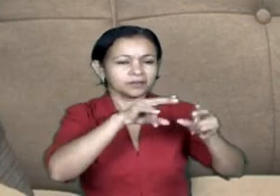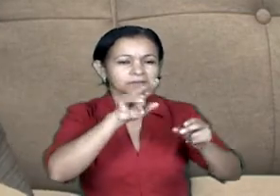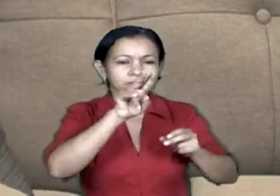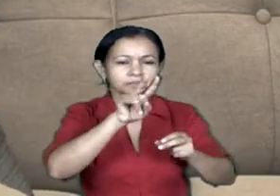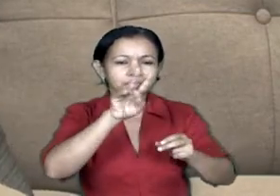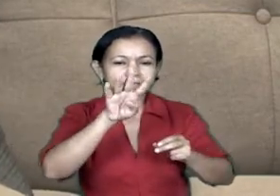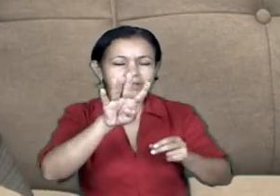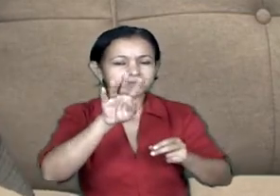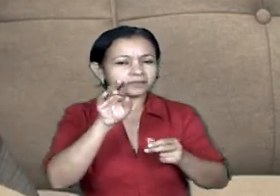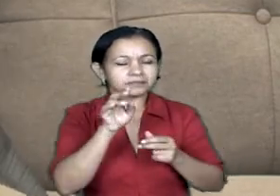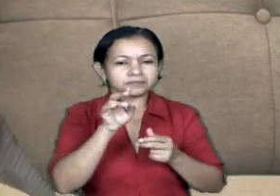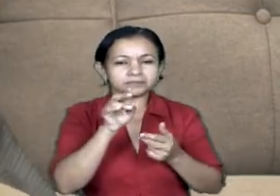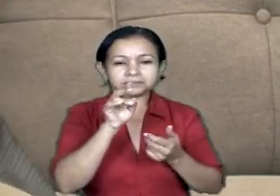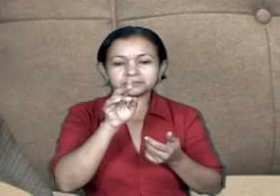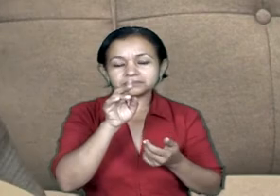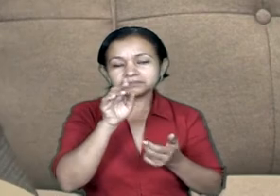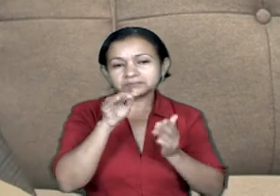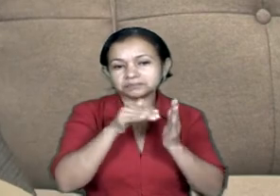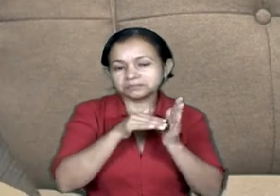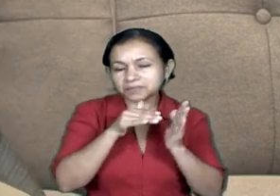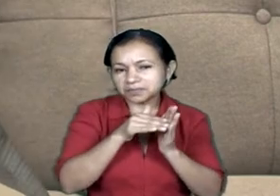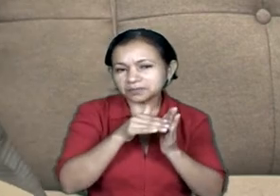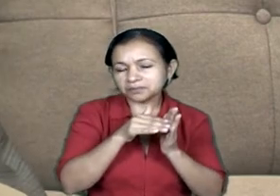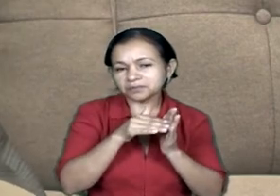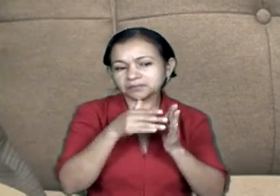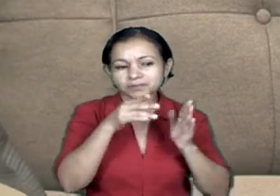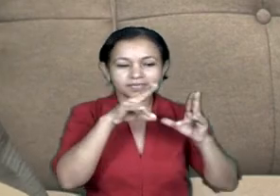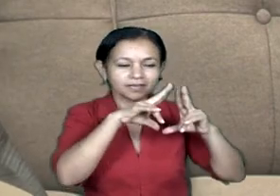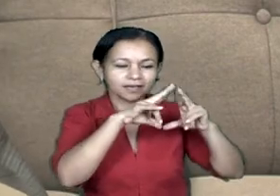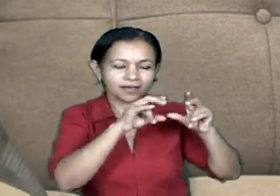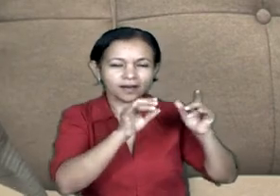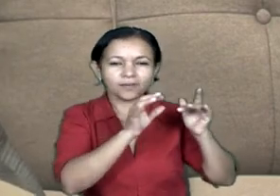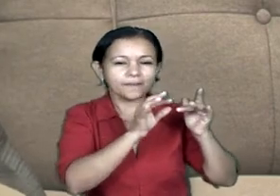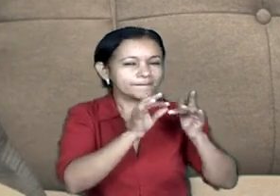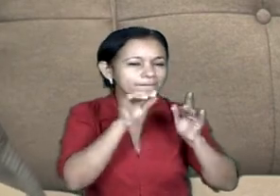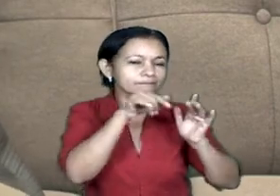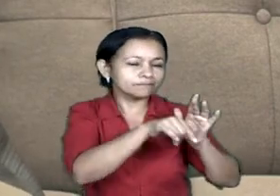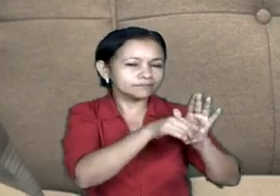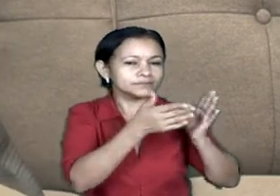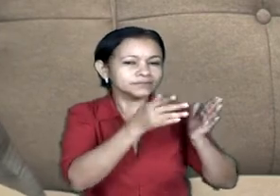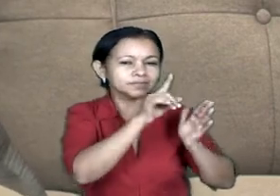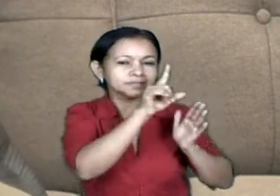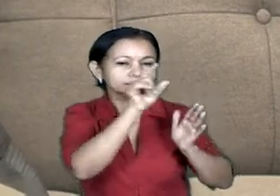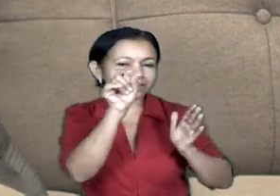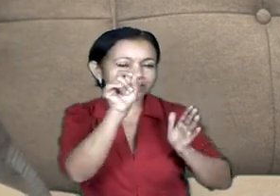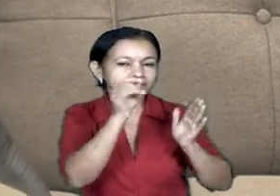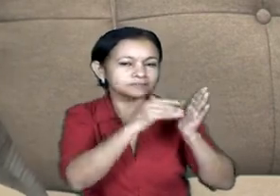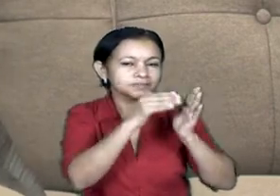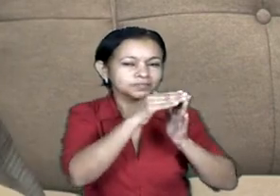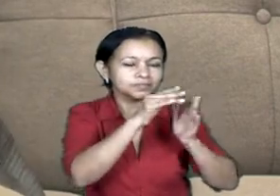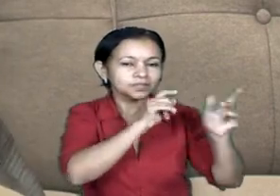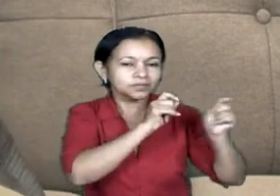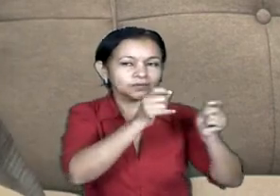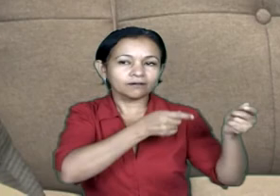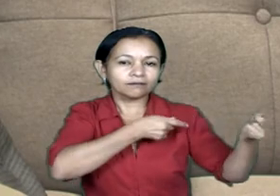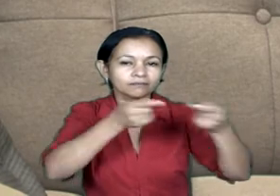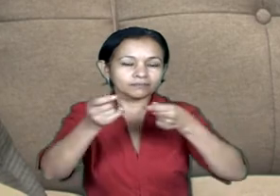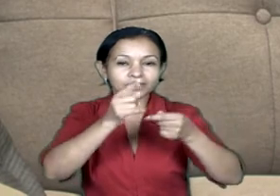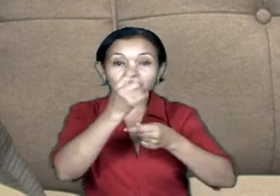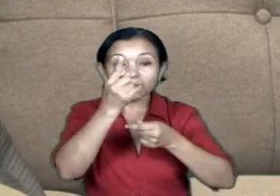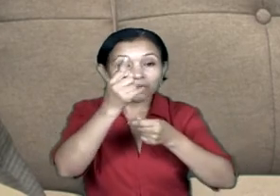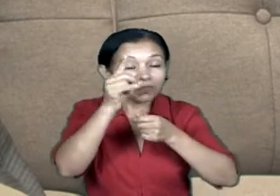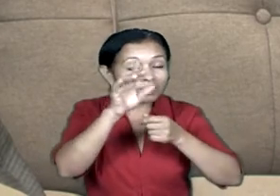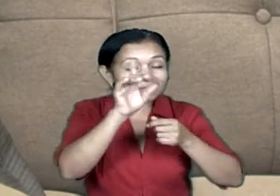24 millones. Es decir, que Nicaragua goza de un superávit de 100 millones de dólares. El único país